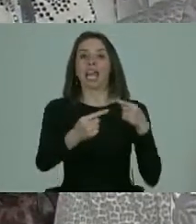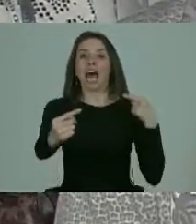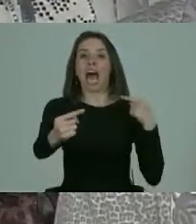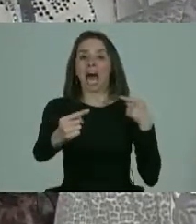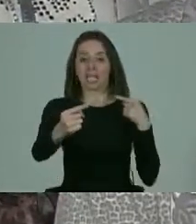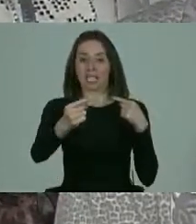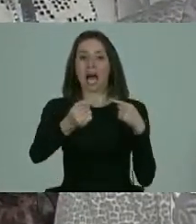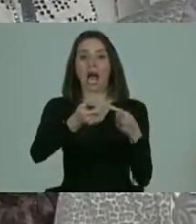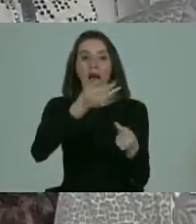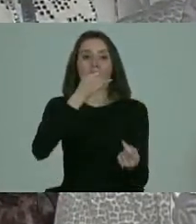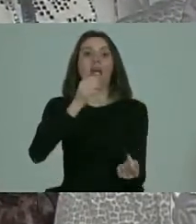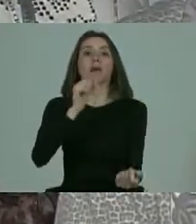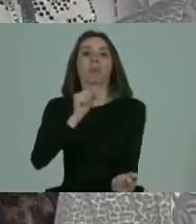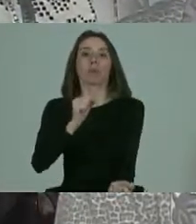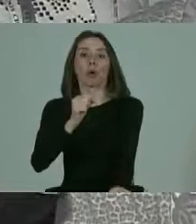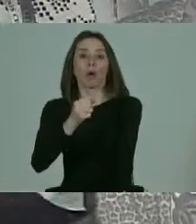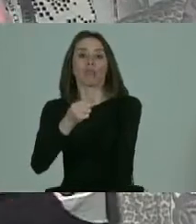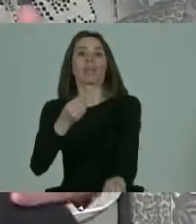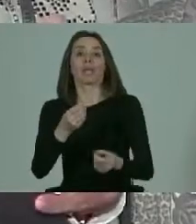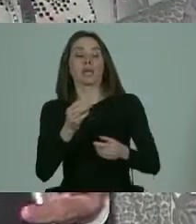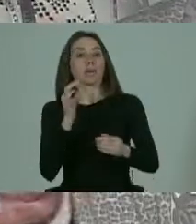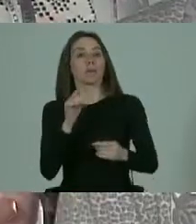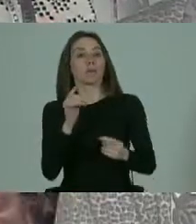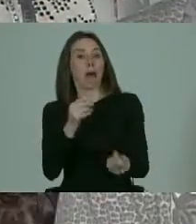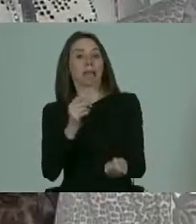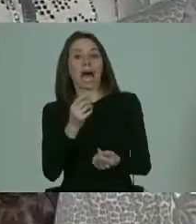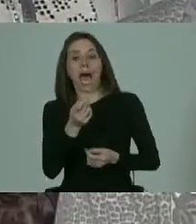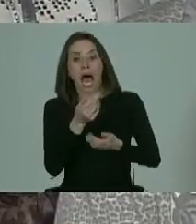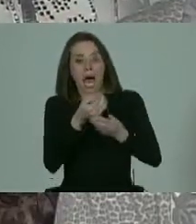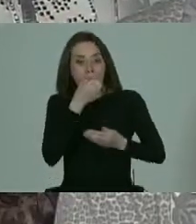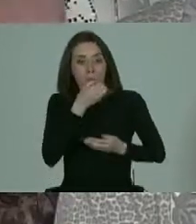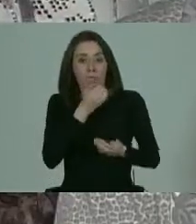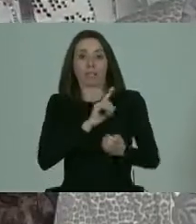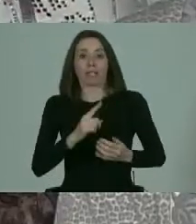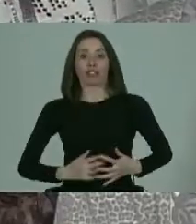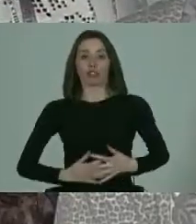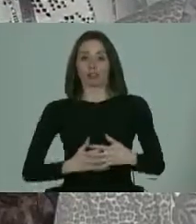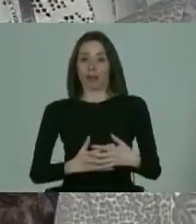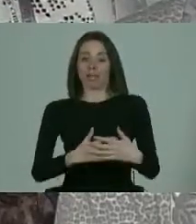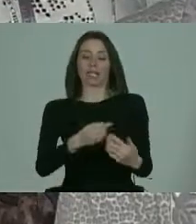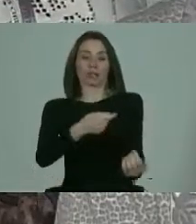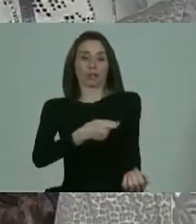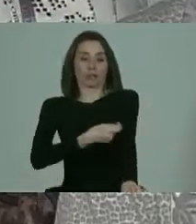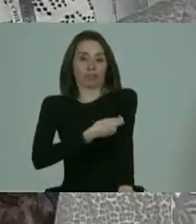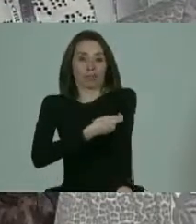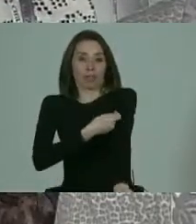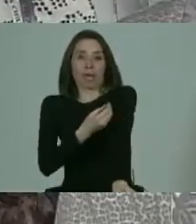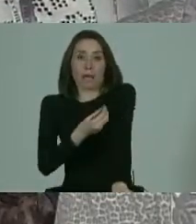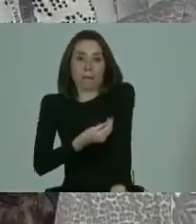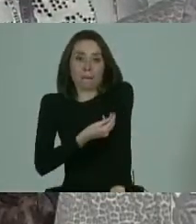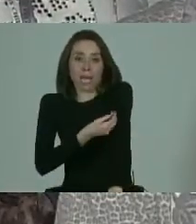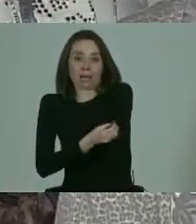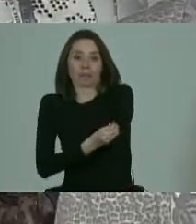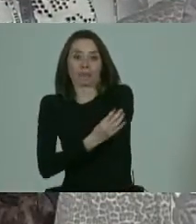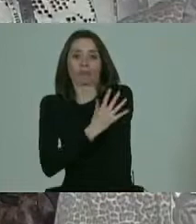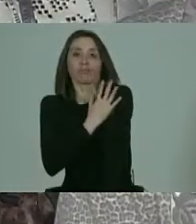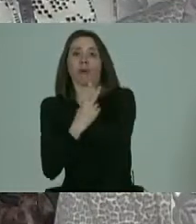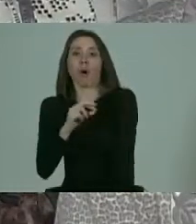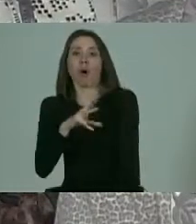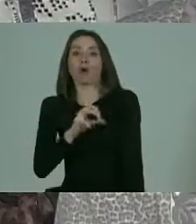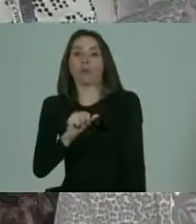que permiten por periodo muy largo de tiempo lograr anticoncepción sin que la persona la usuaria